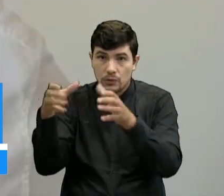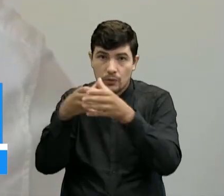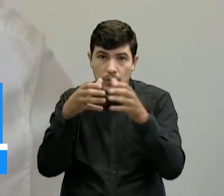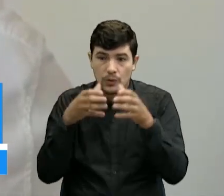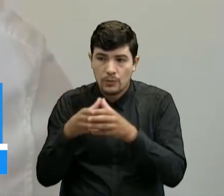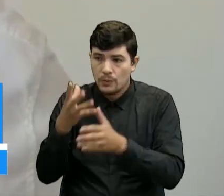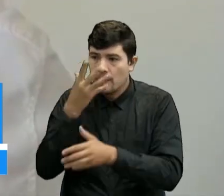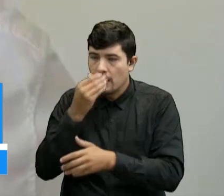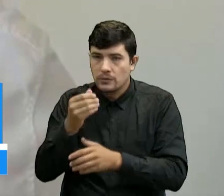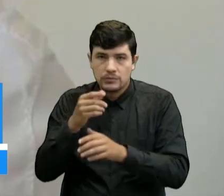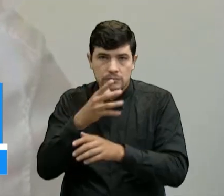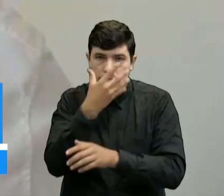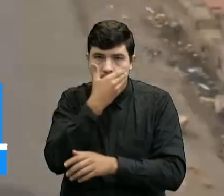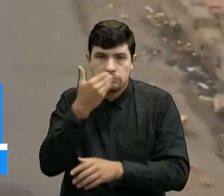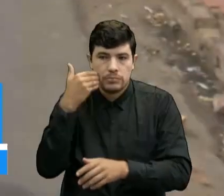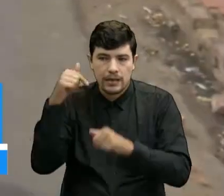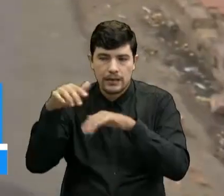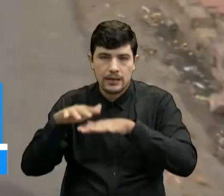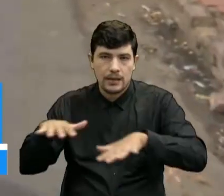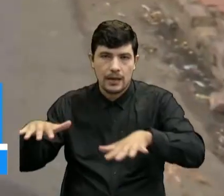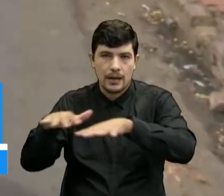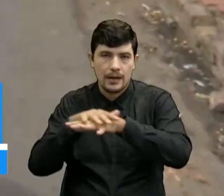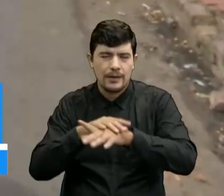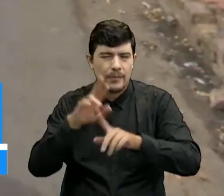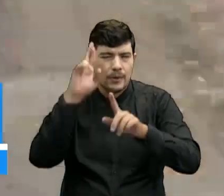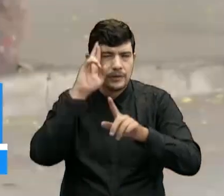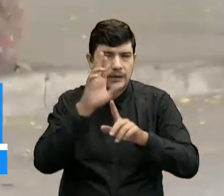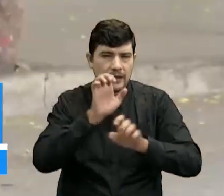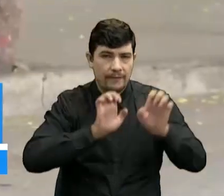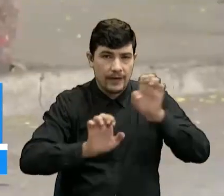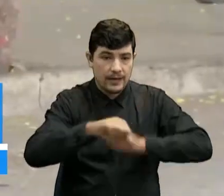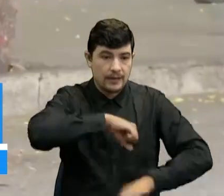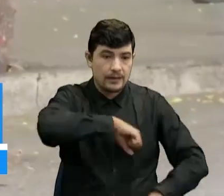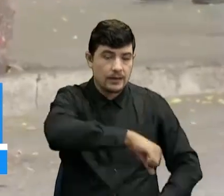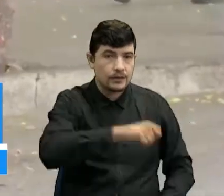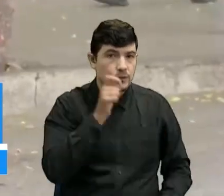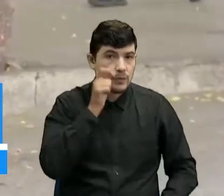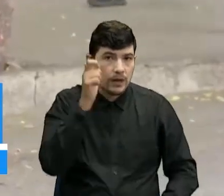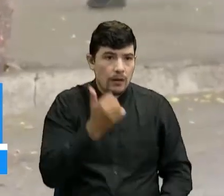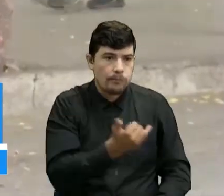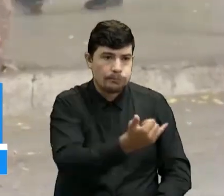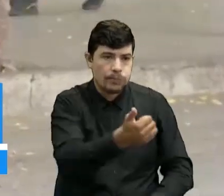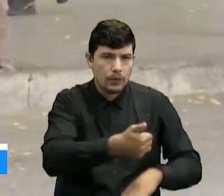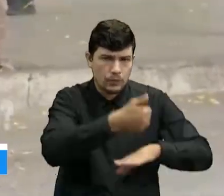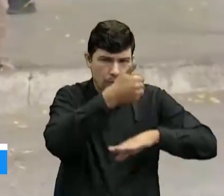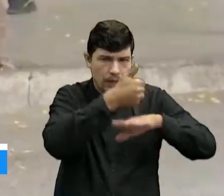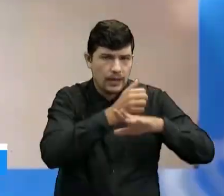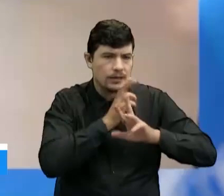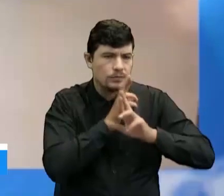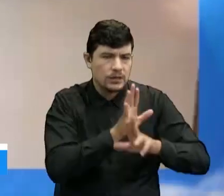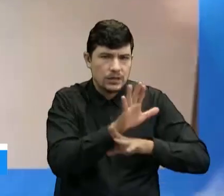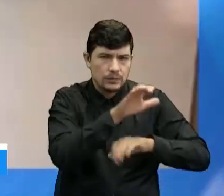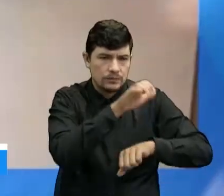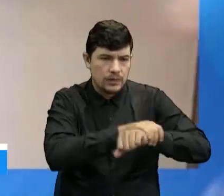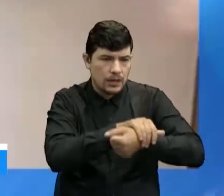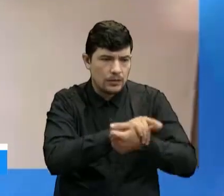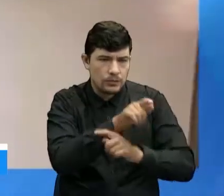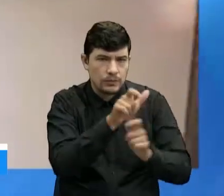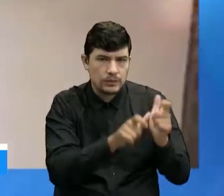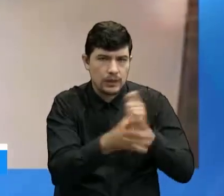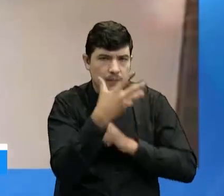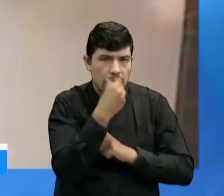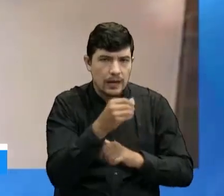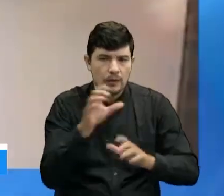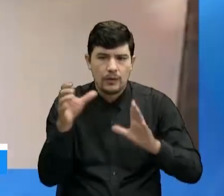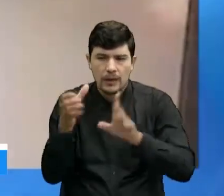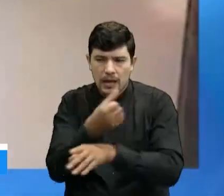operan con total impunidad. Los defensores de derechos humanos manifiestan que aunque las autoridades han entregado resultados frente a capturas de delincuentes, incautación